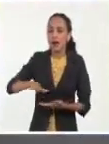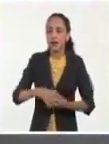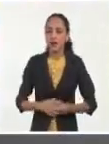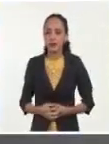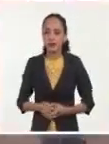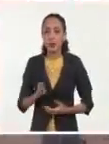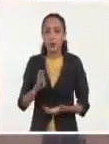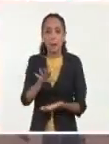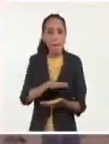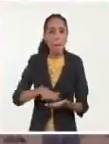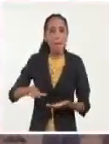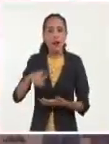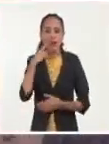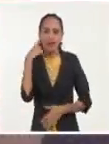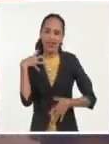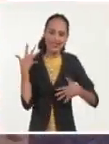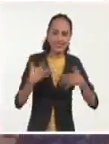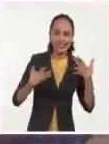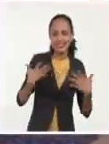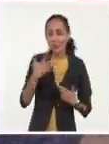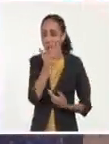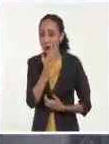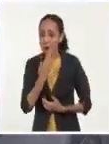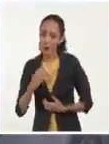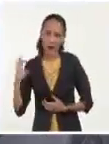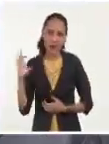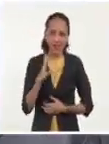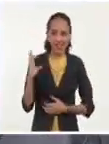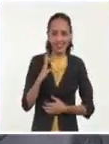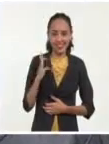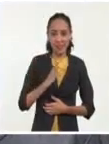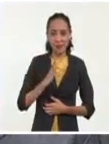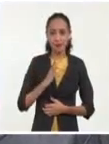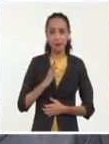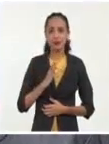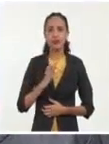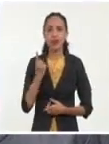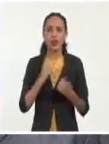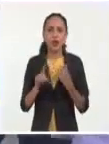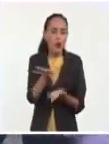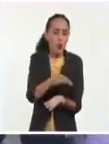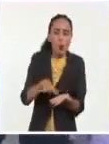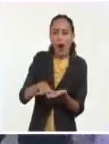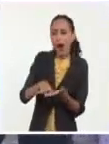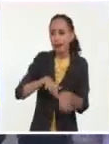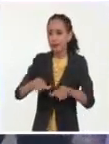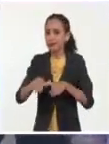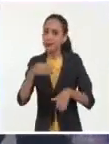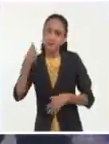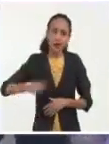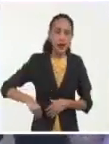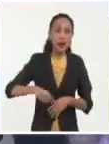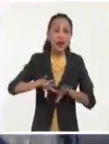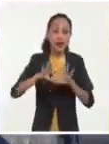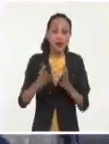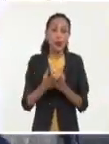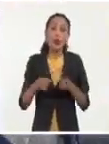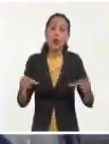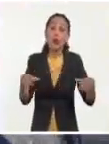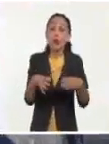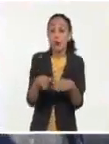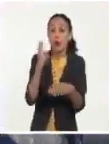El barrio despertó con el alboroto juvenil que anunciaba la fiesta. Improvisados escenarios acogieron presentaciones de la Brigada José Martí y